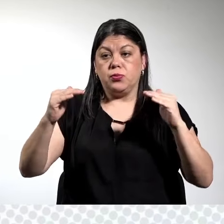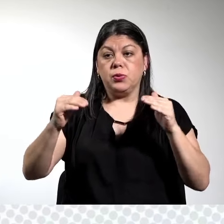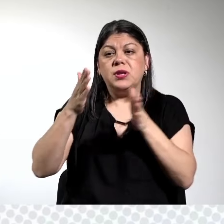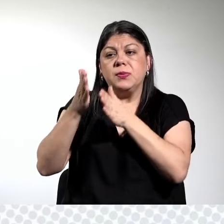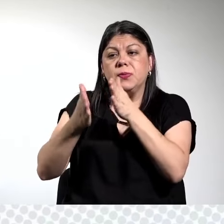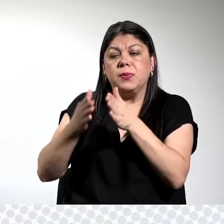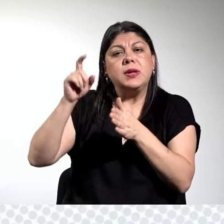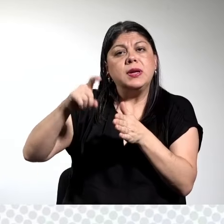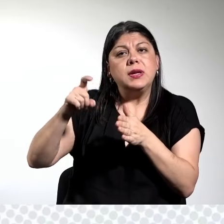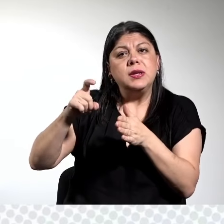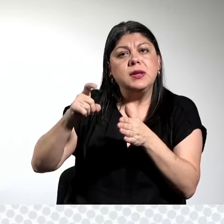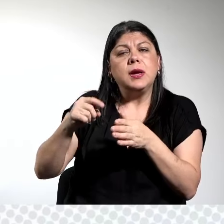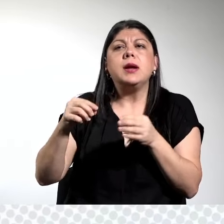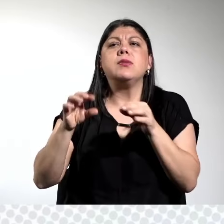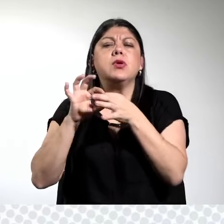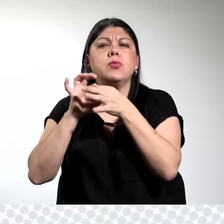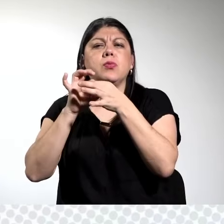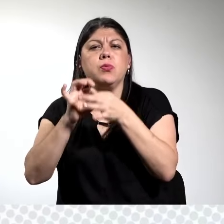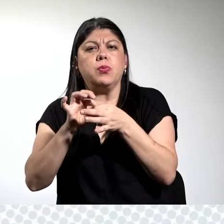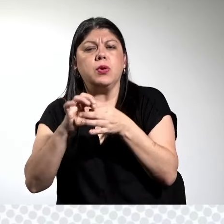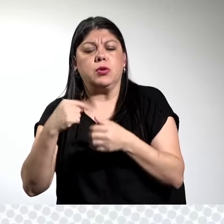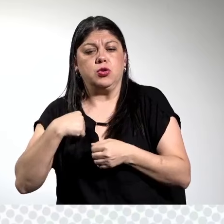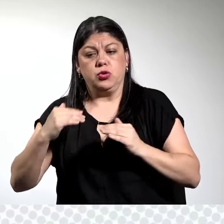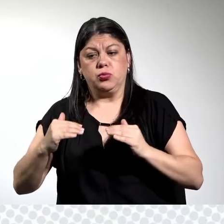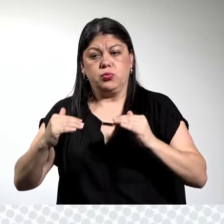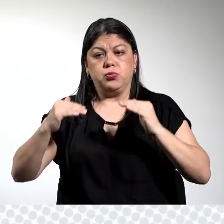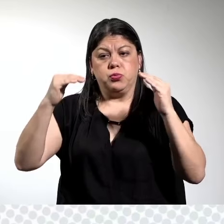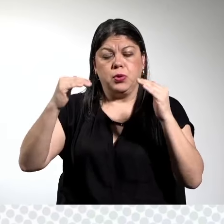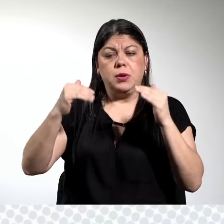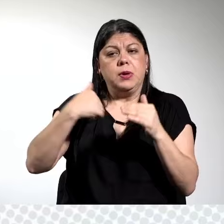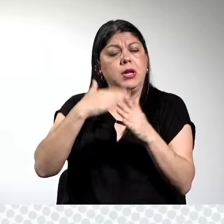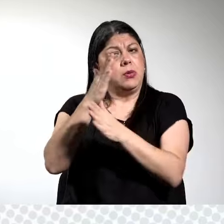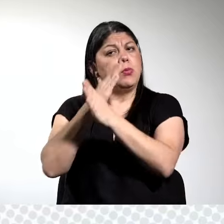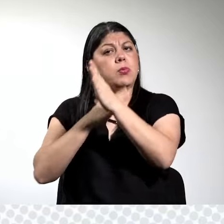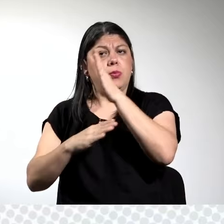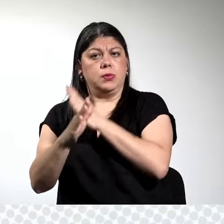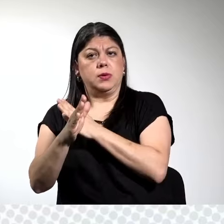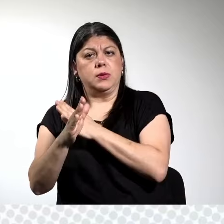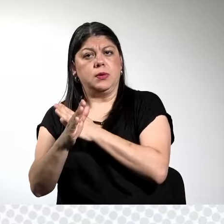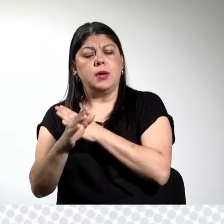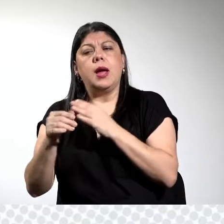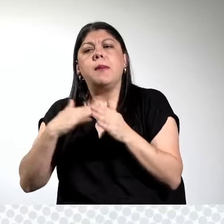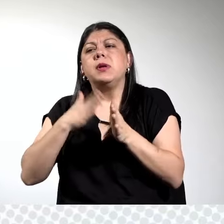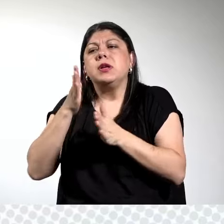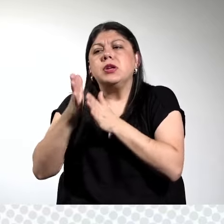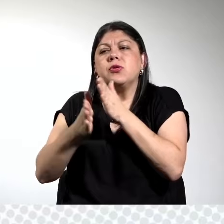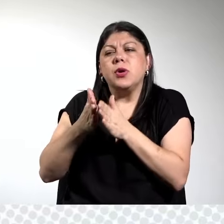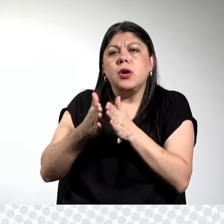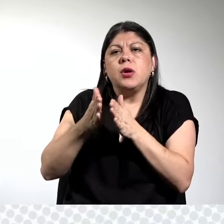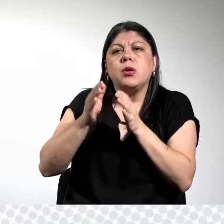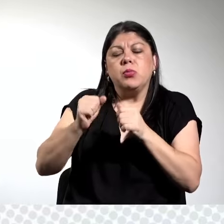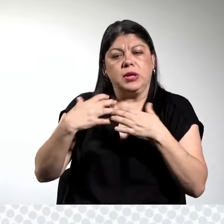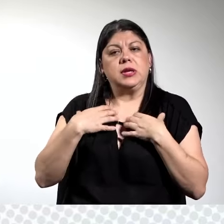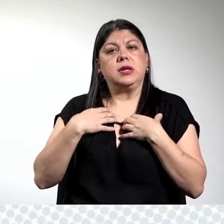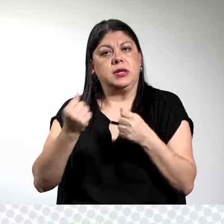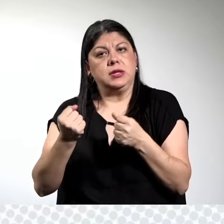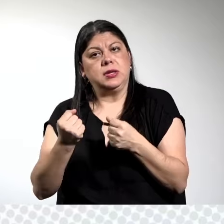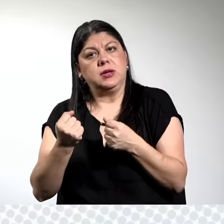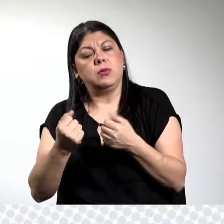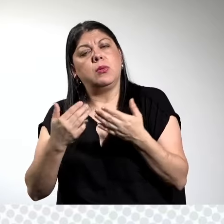tienen. Y que eso tiene muchísimo que ver también, ¿verdad? Cuando yo crezco y tengo algún tipo de discapacidad, mis cuidados pueden ser de salud o